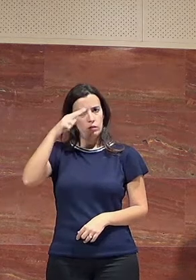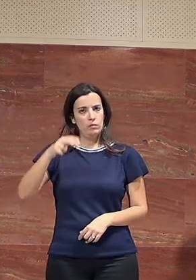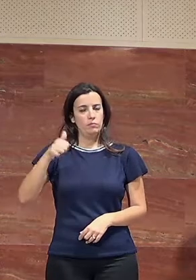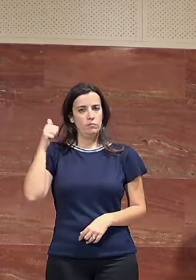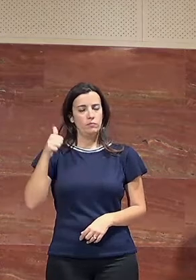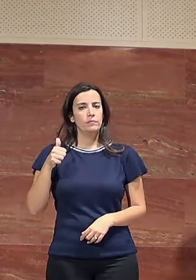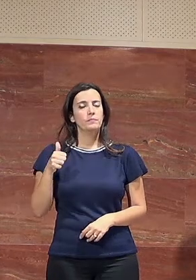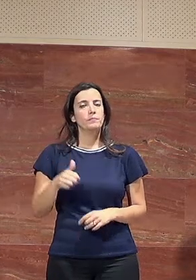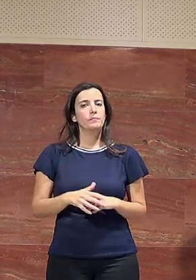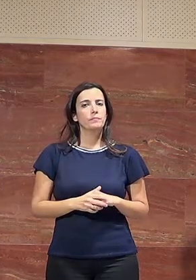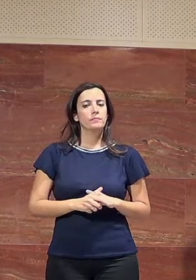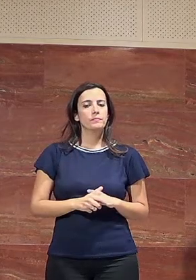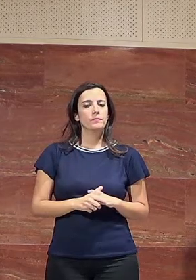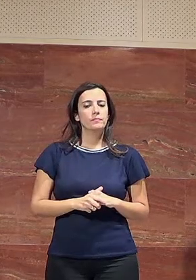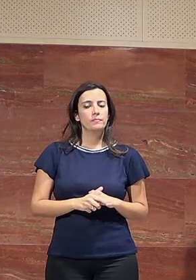que